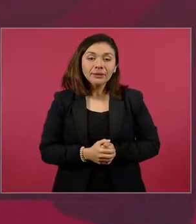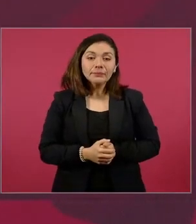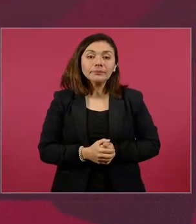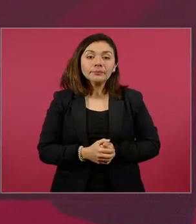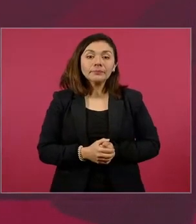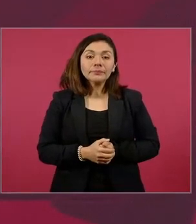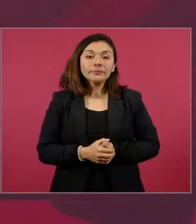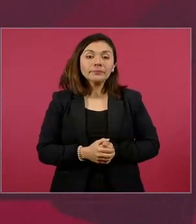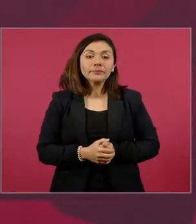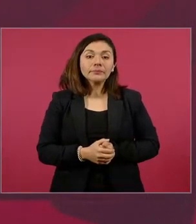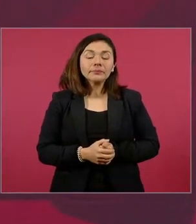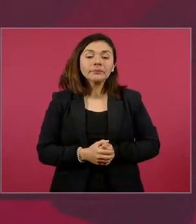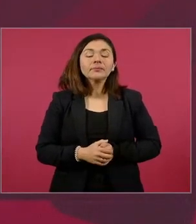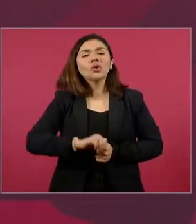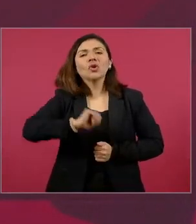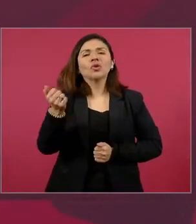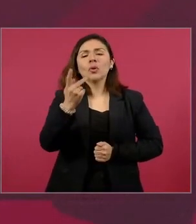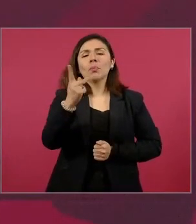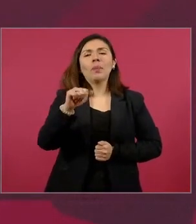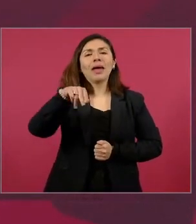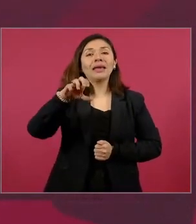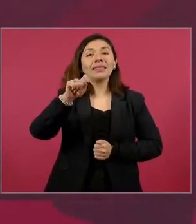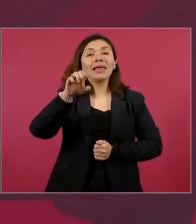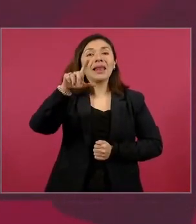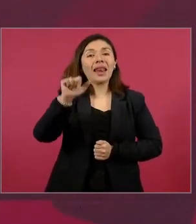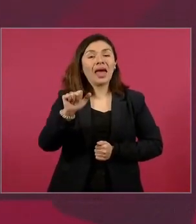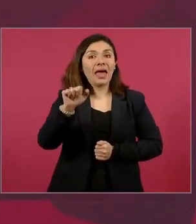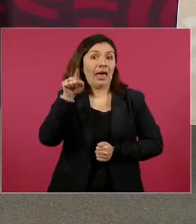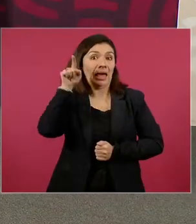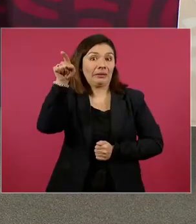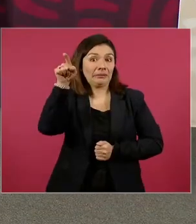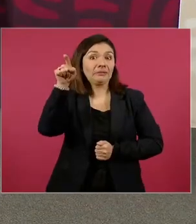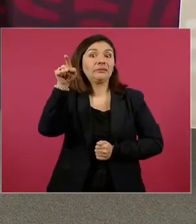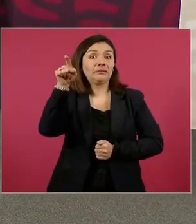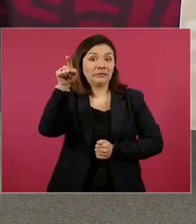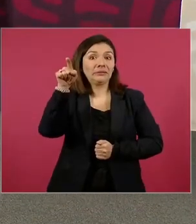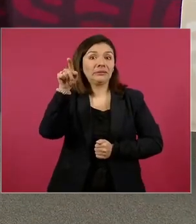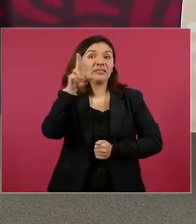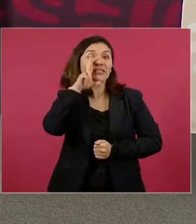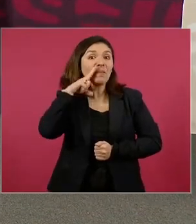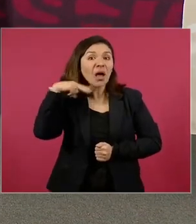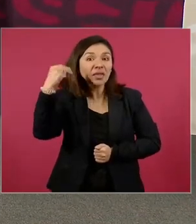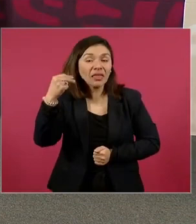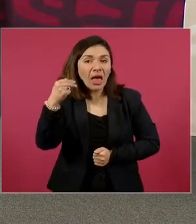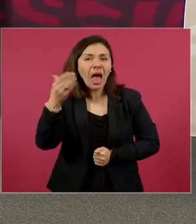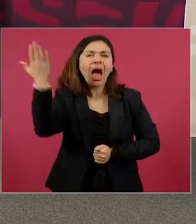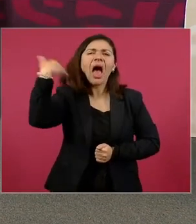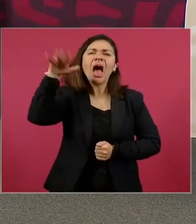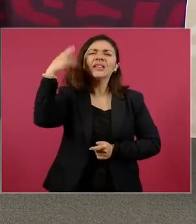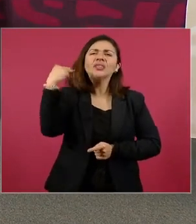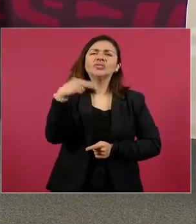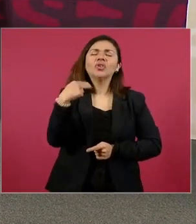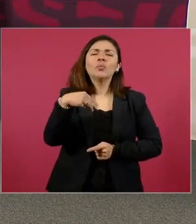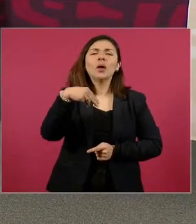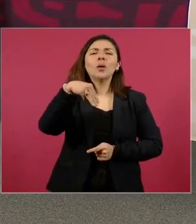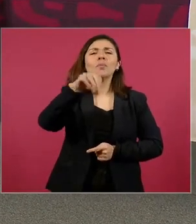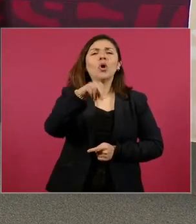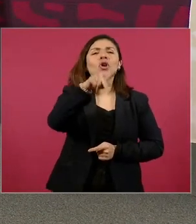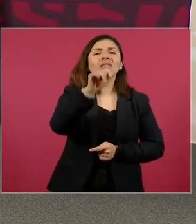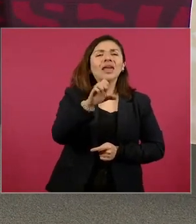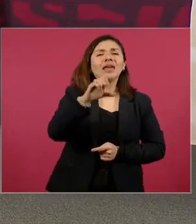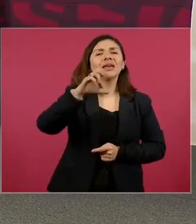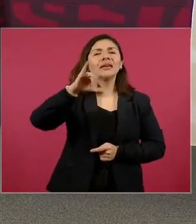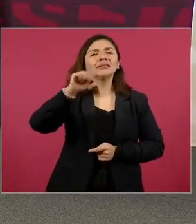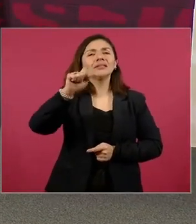La panetela de allá, sí, de Emiliano Zapata, que antes se llamaba Montecristo.